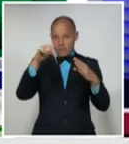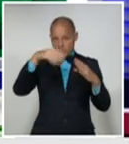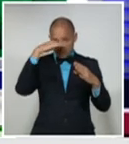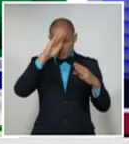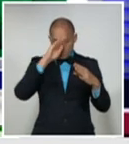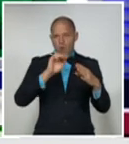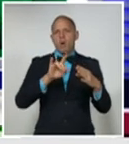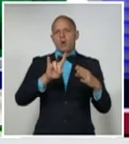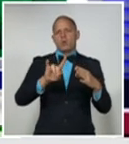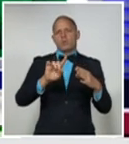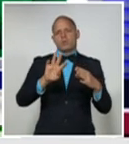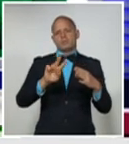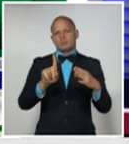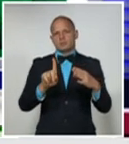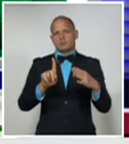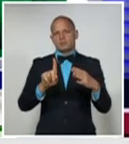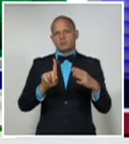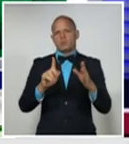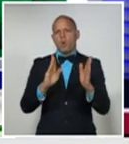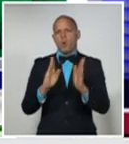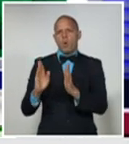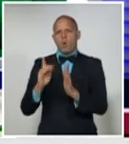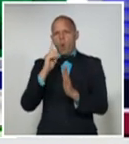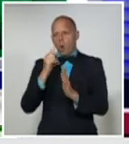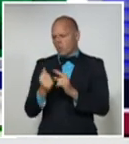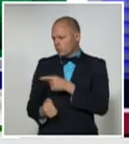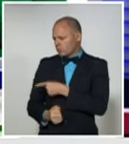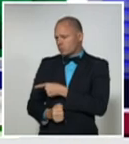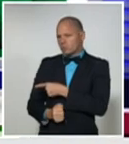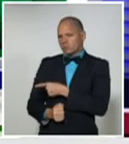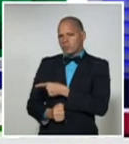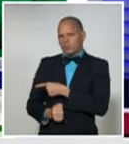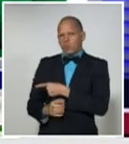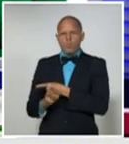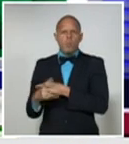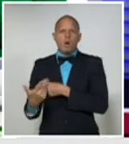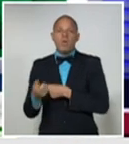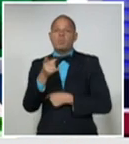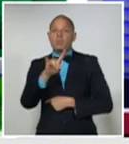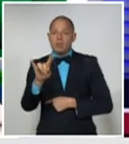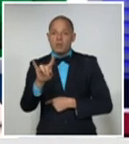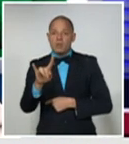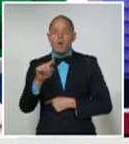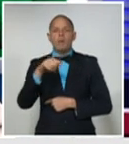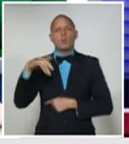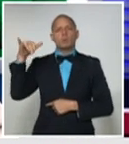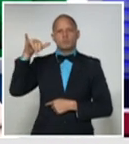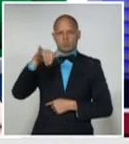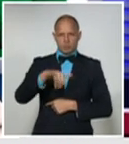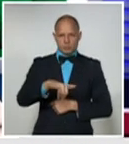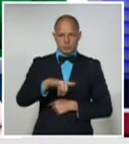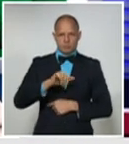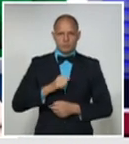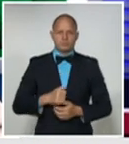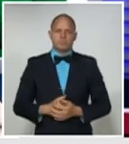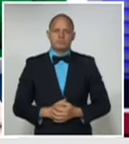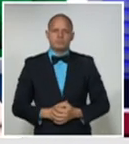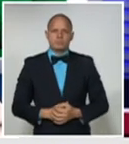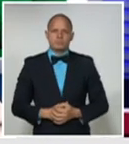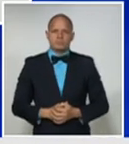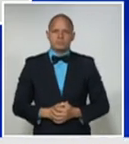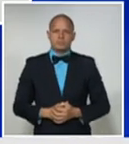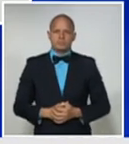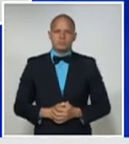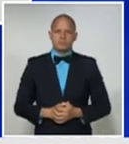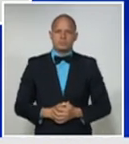a nuestro país y por el protocolo se hizo el diagnóstico. Estamos hablando de casos importados. En el gráfico,